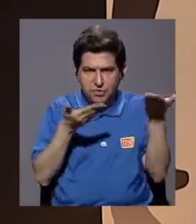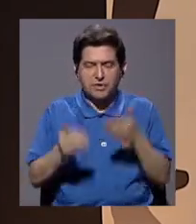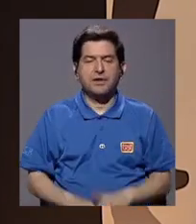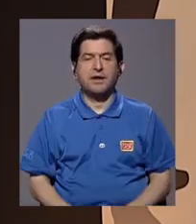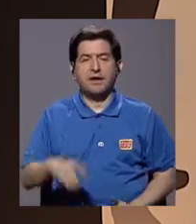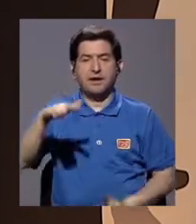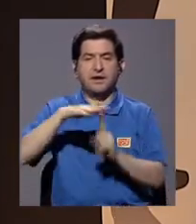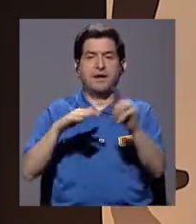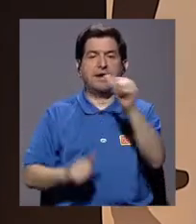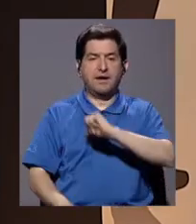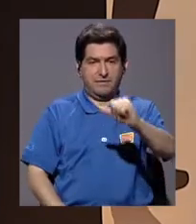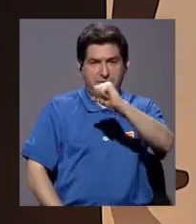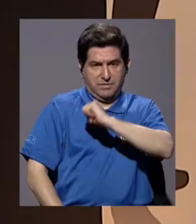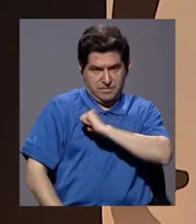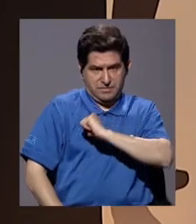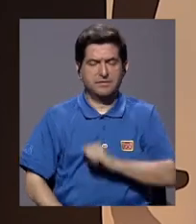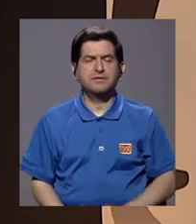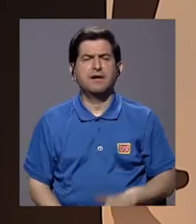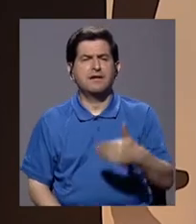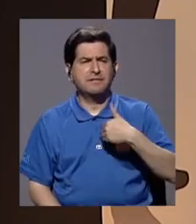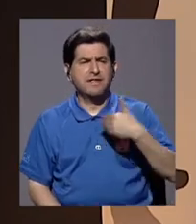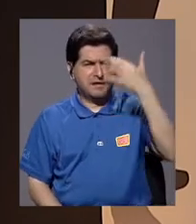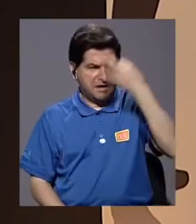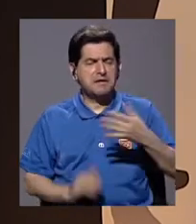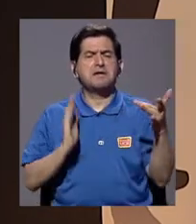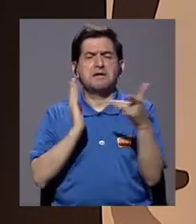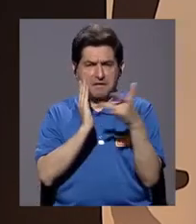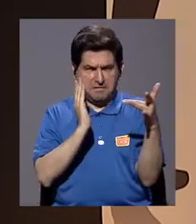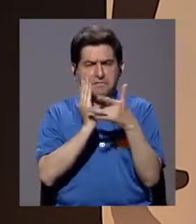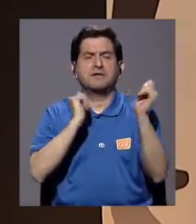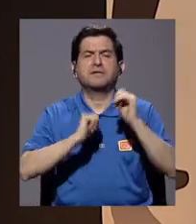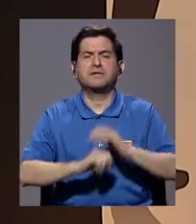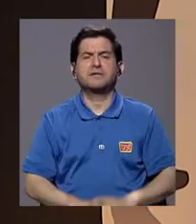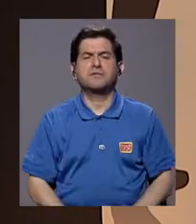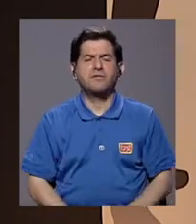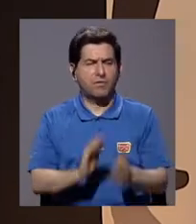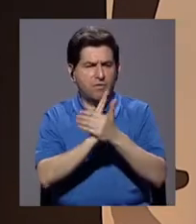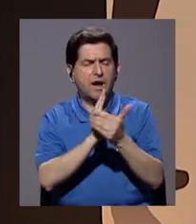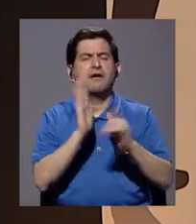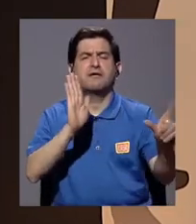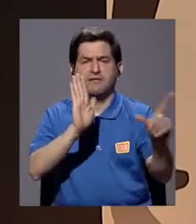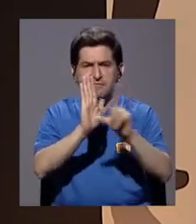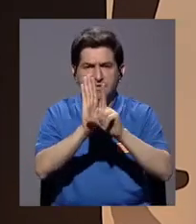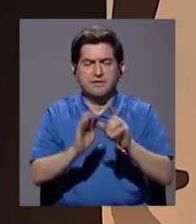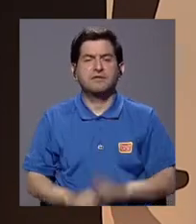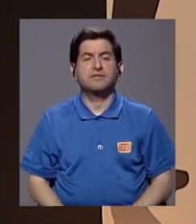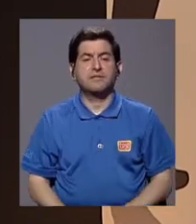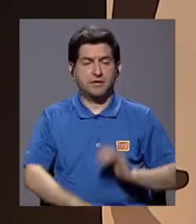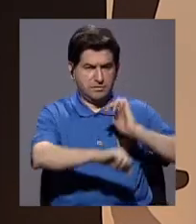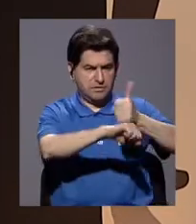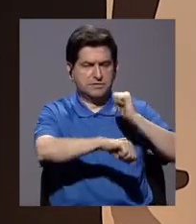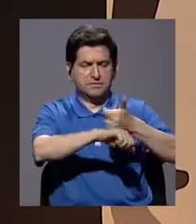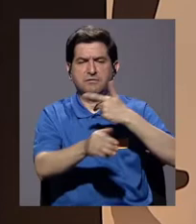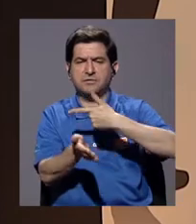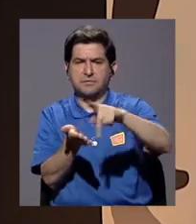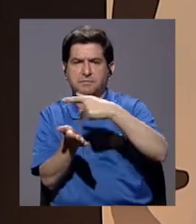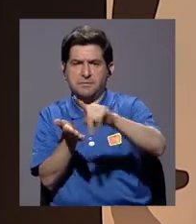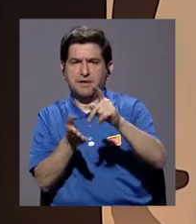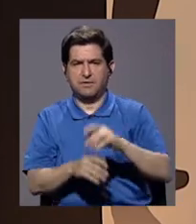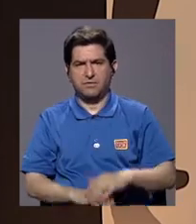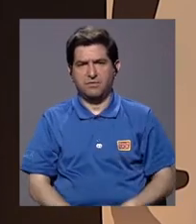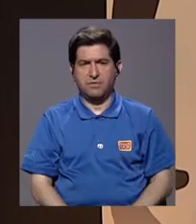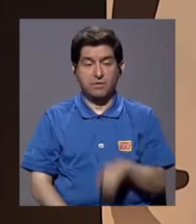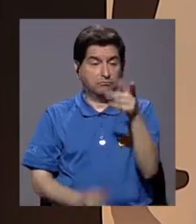entonces aparece la ARECEP como un ente que tiene con criterios técnicos, facultades legales para poder definir una